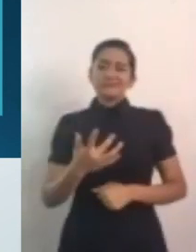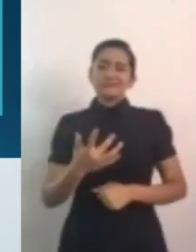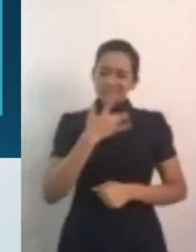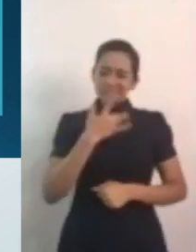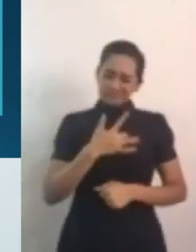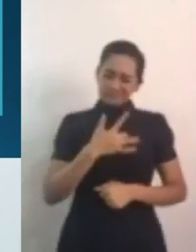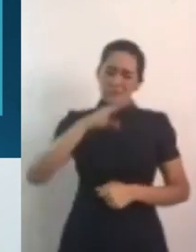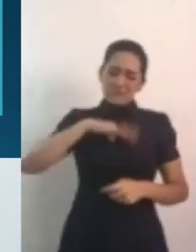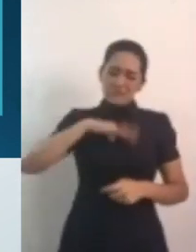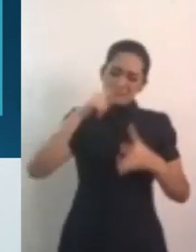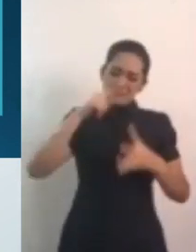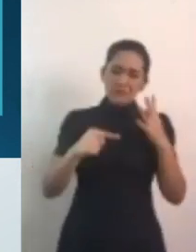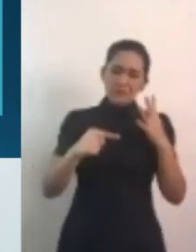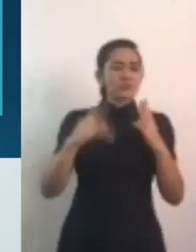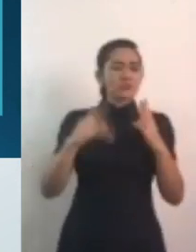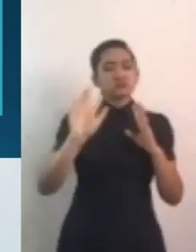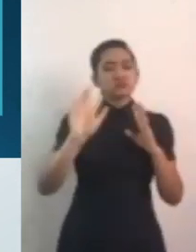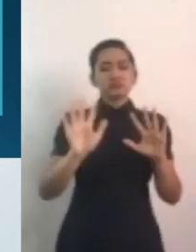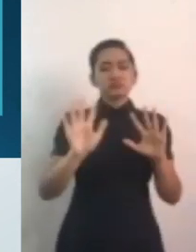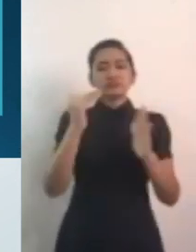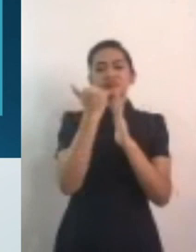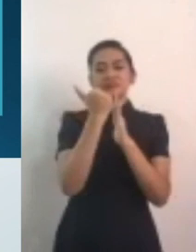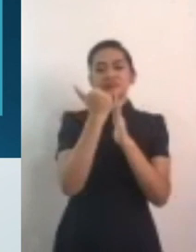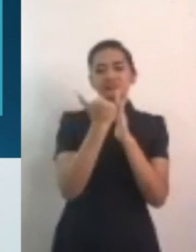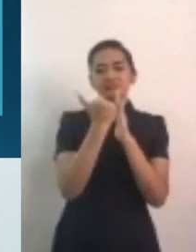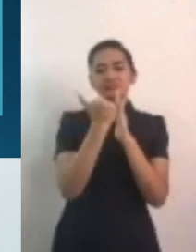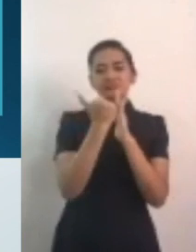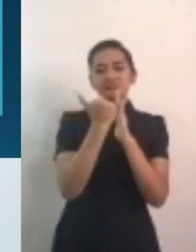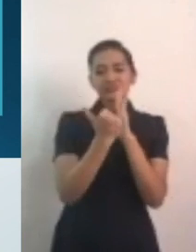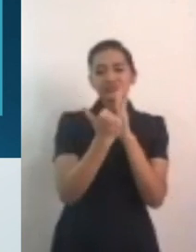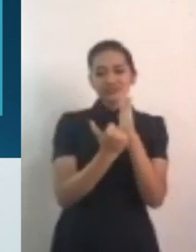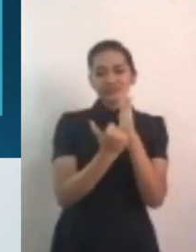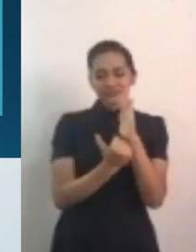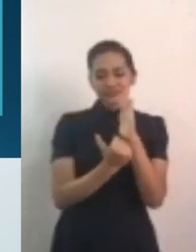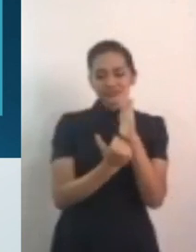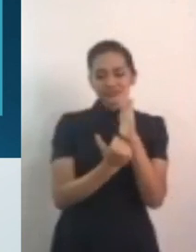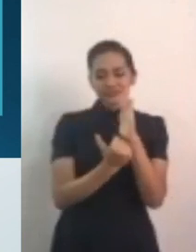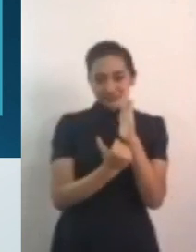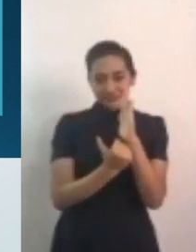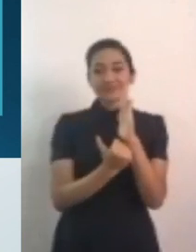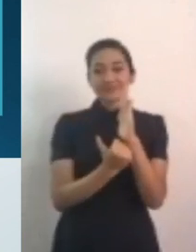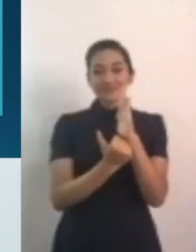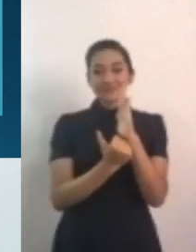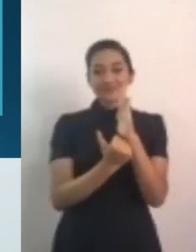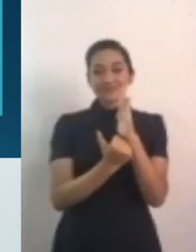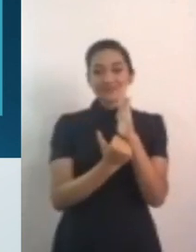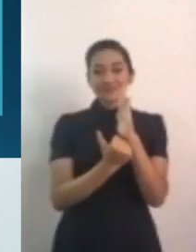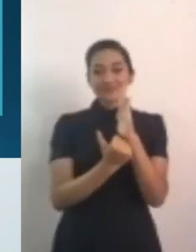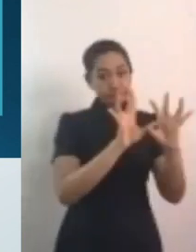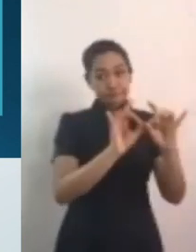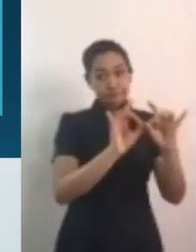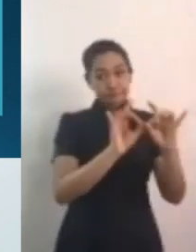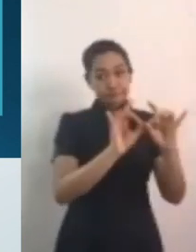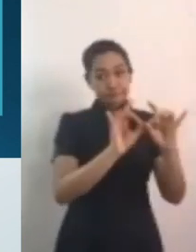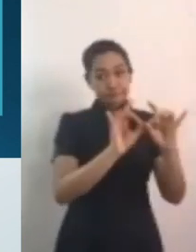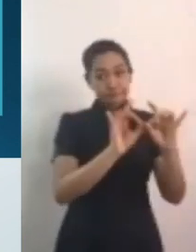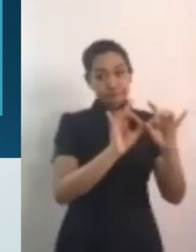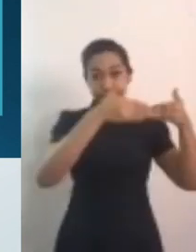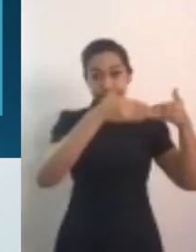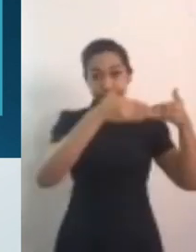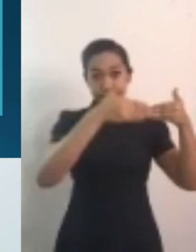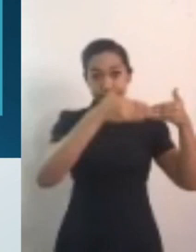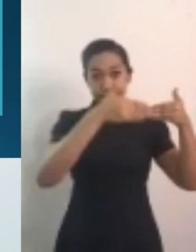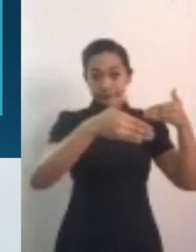largo plazo de esta secuencia de situaciones, de esta reacción sucesiva de